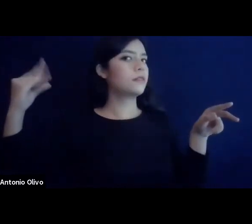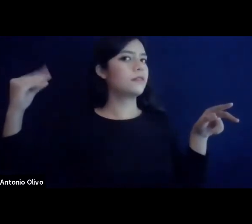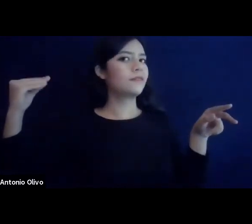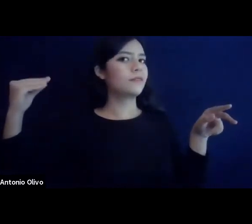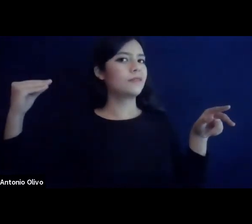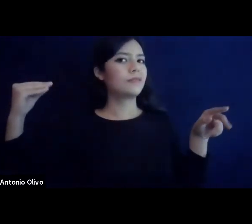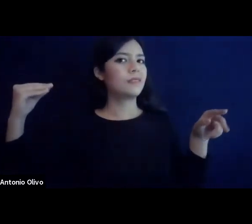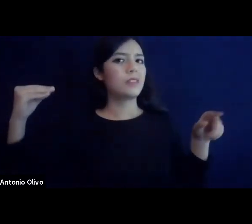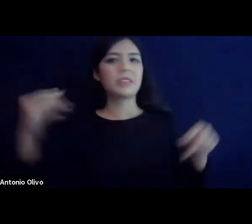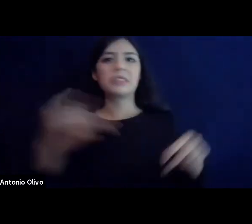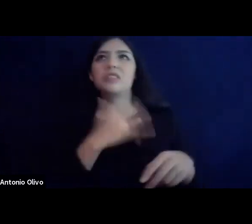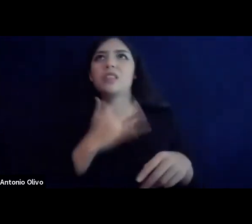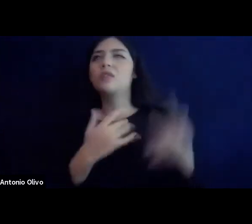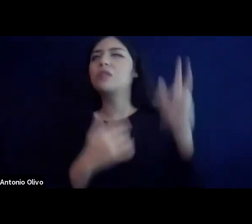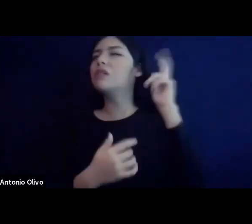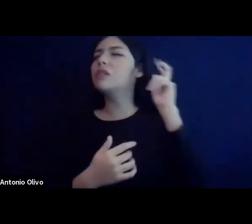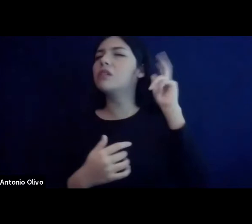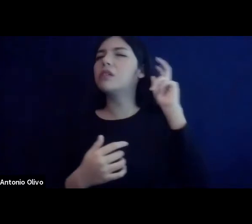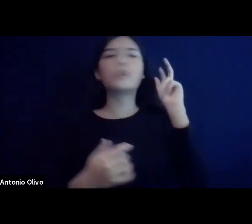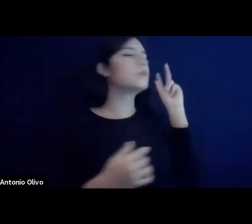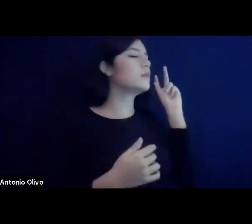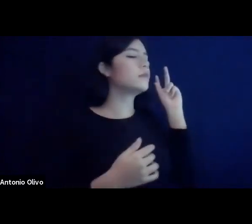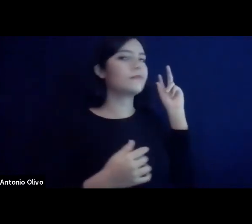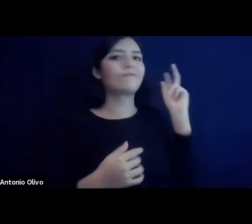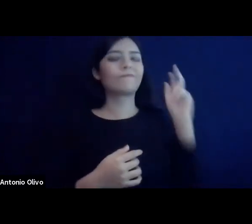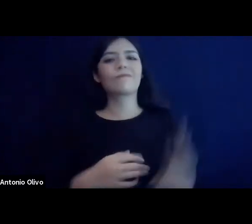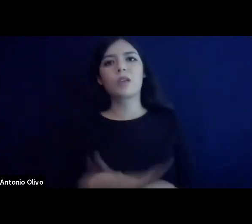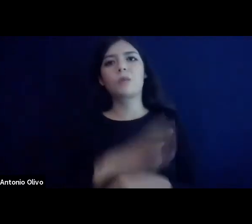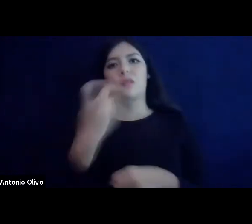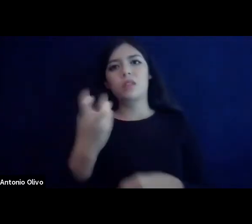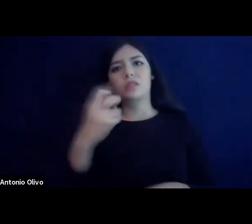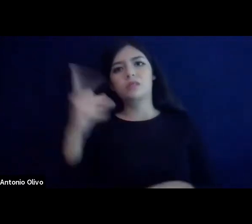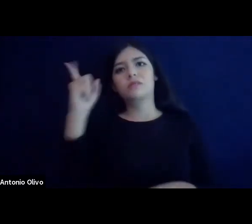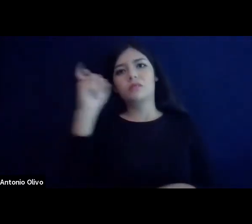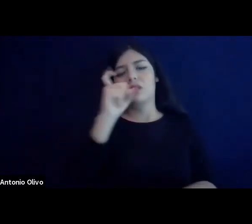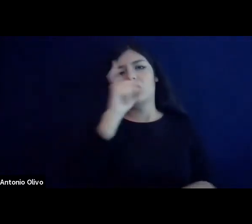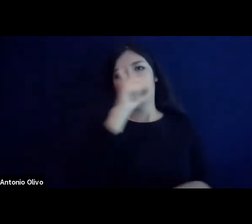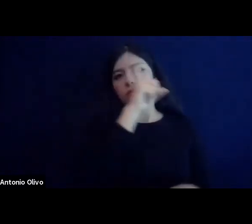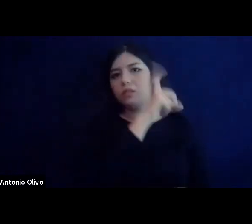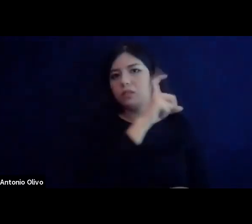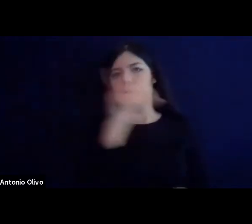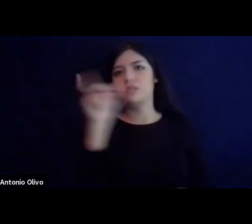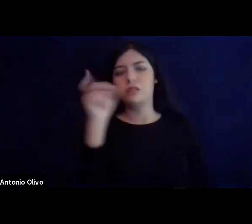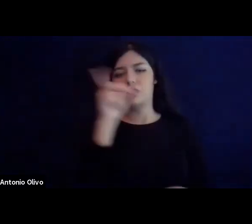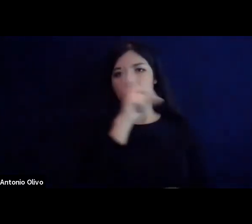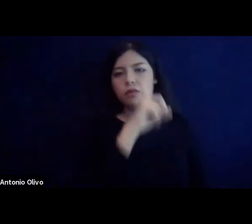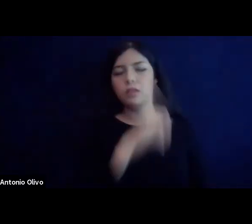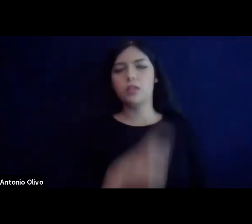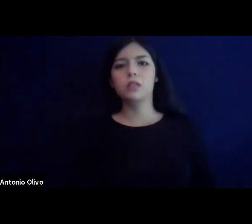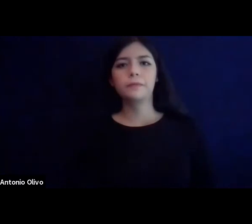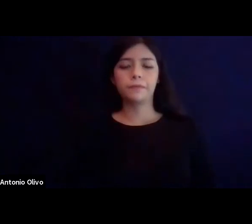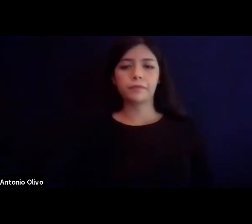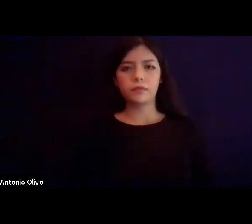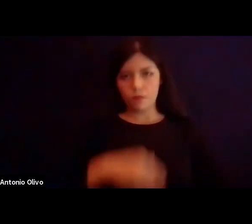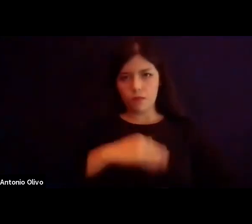Entonces, pues no me podía mover sola a la escuela. Y pues ni modo, cuando ya tenía como 2 años con el